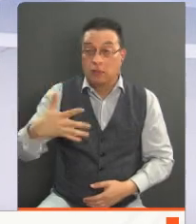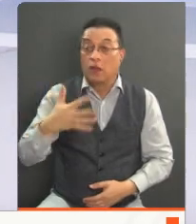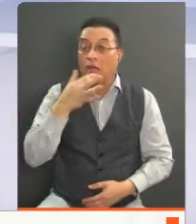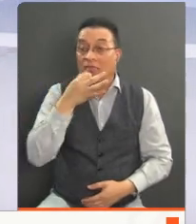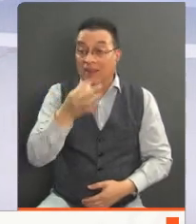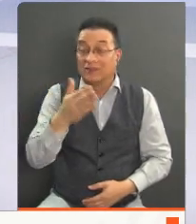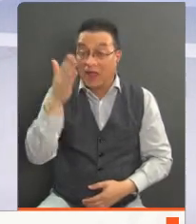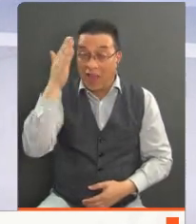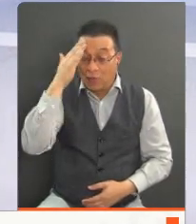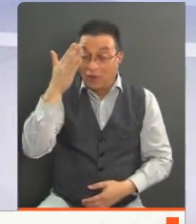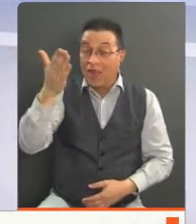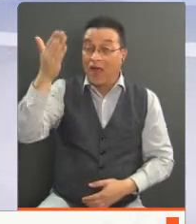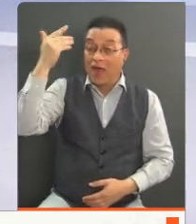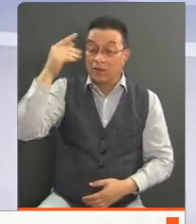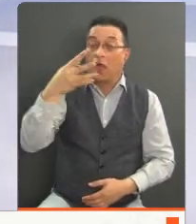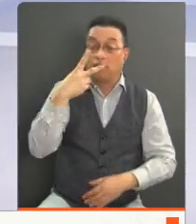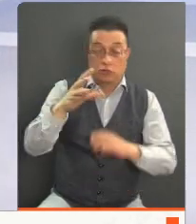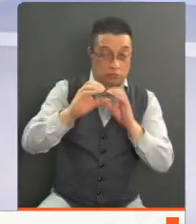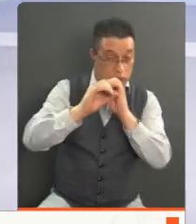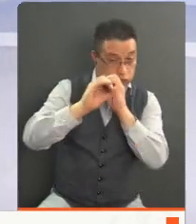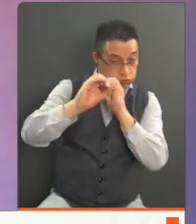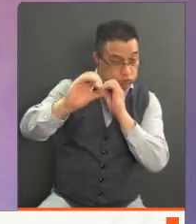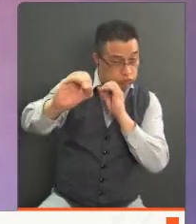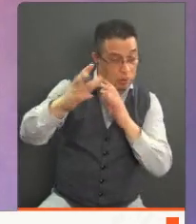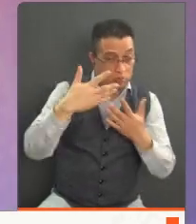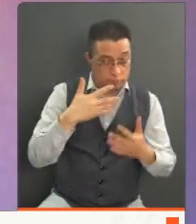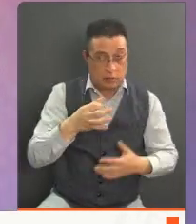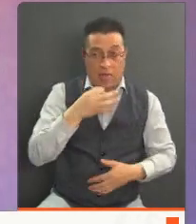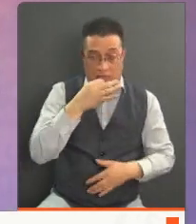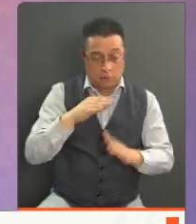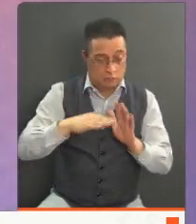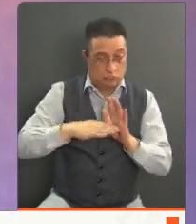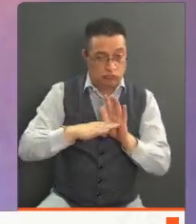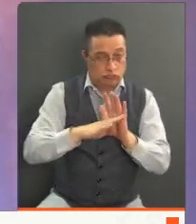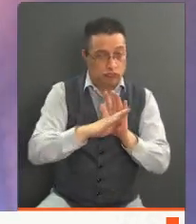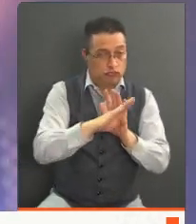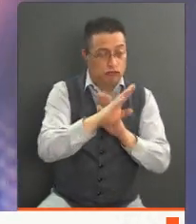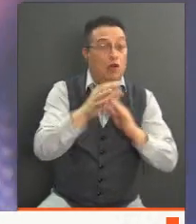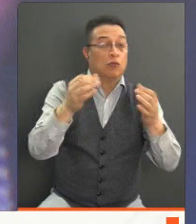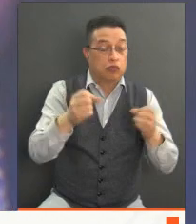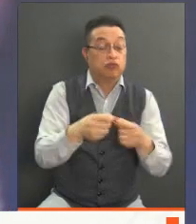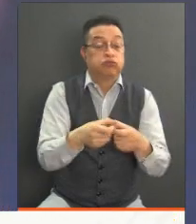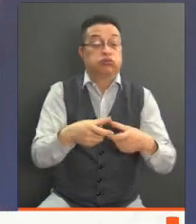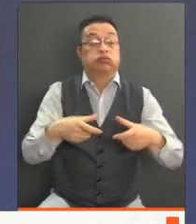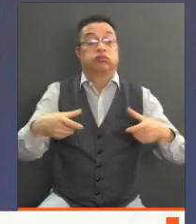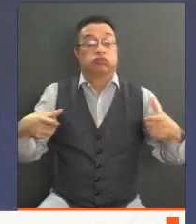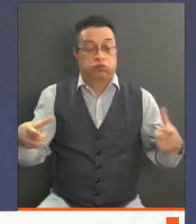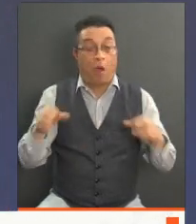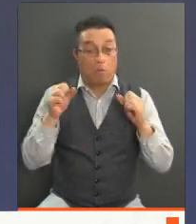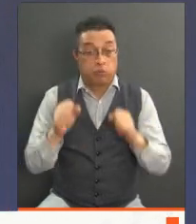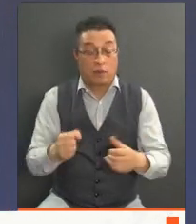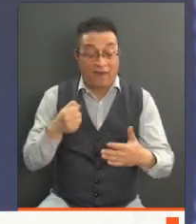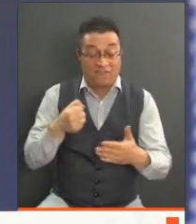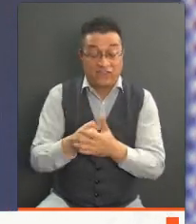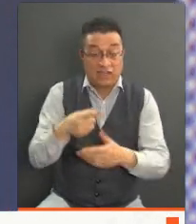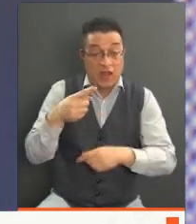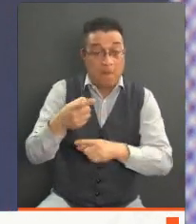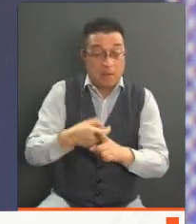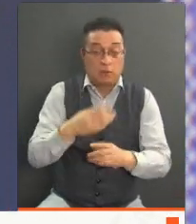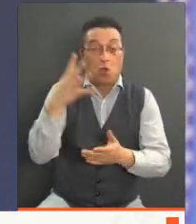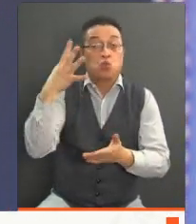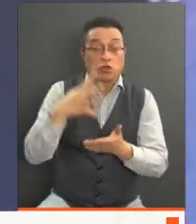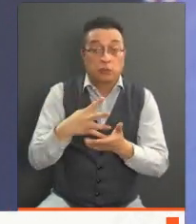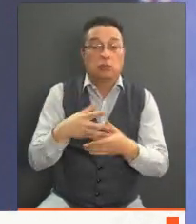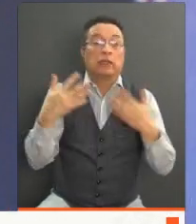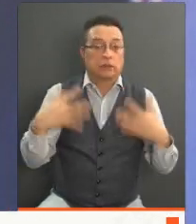que hablábamos de la proyección que había que se estaba haciendo respecto de la cantidad de casos que podía haber a fines de este medio hablaba de 4000 ya llegamos